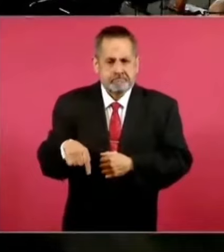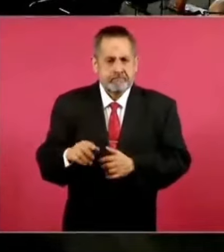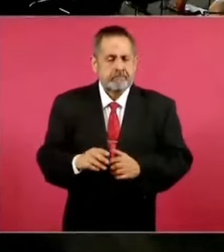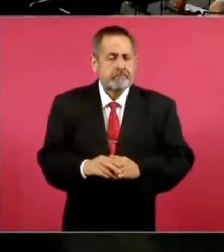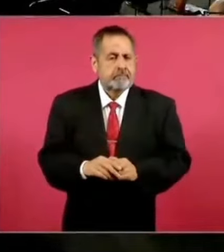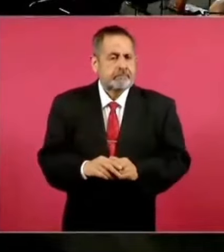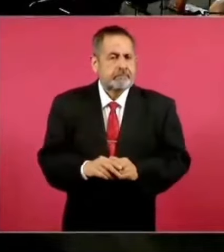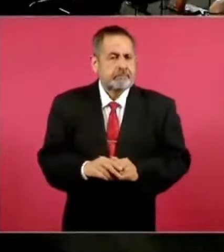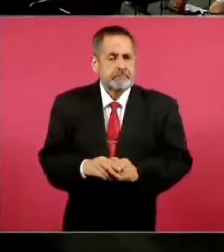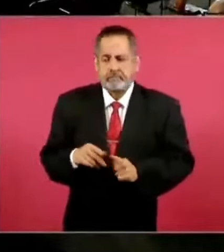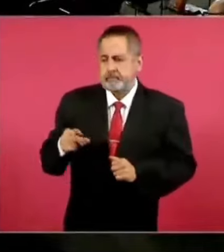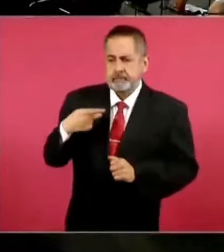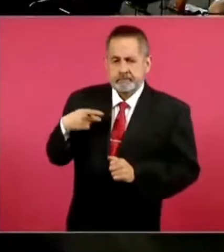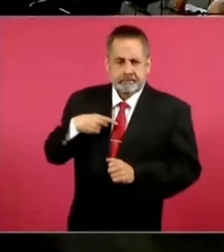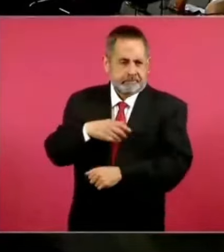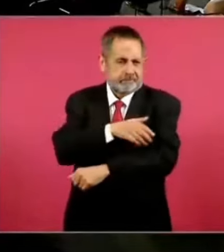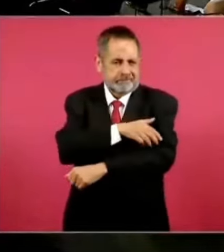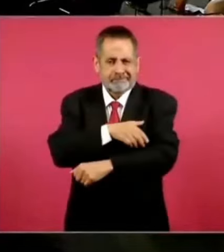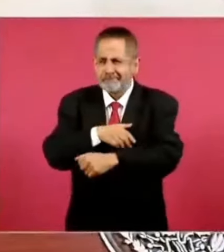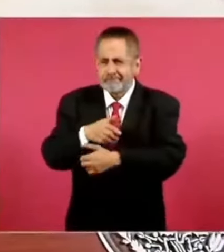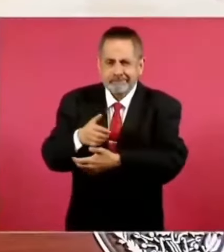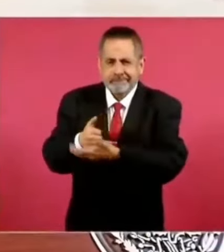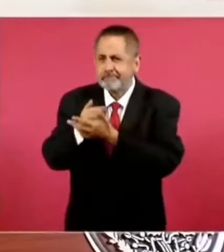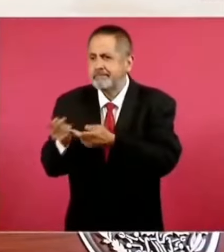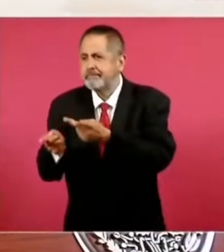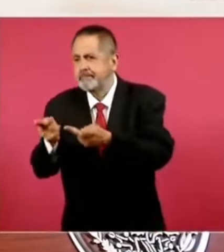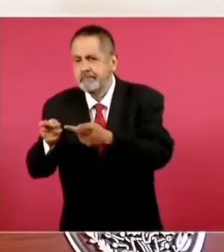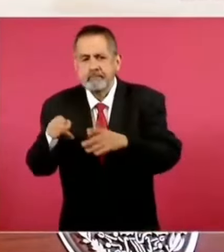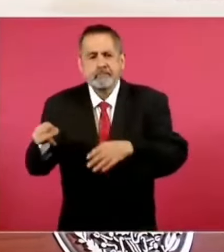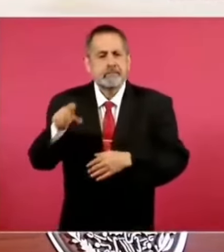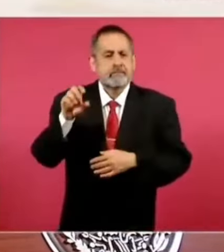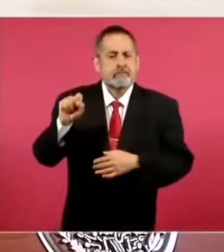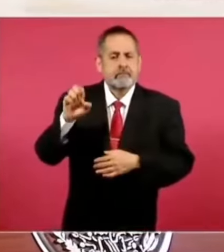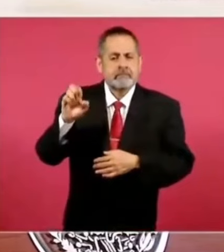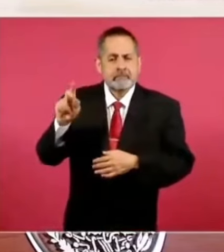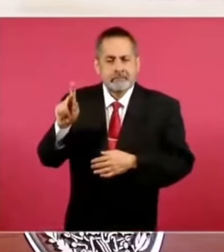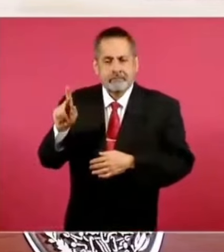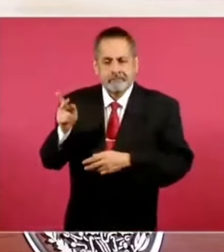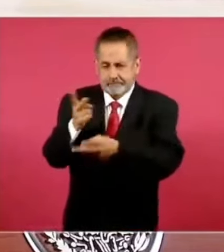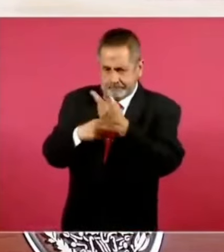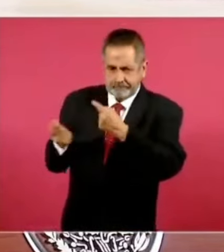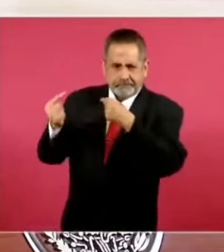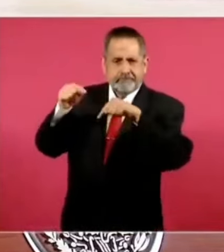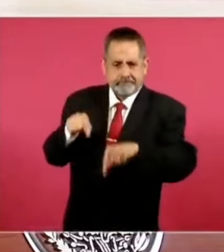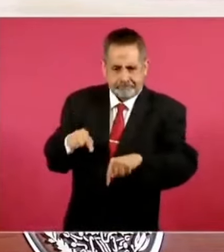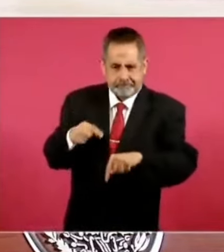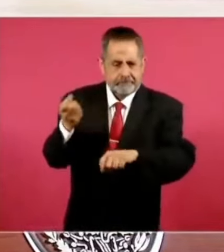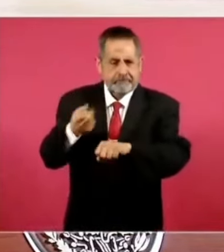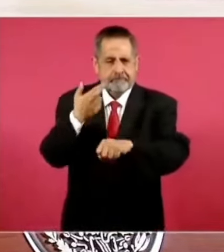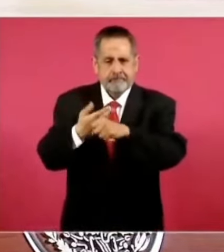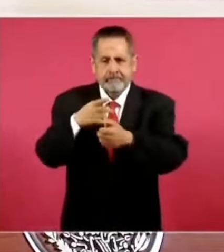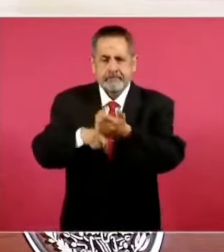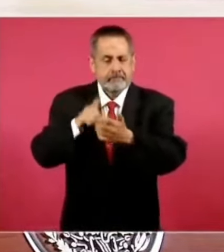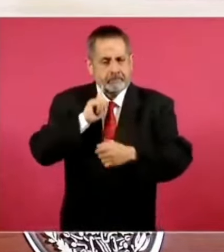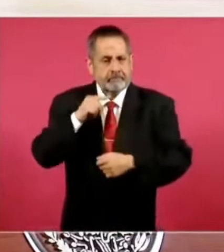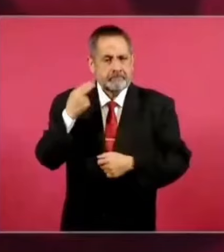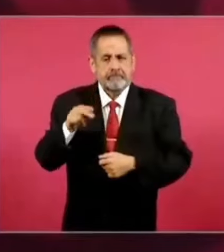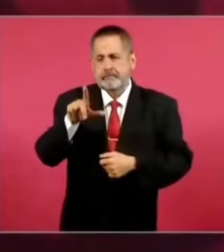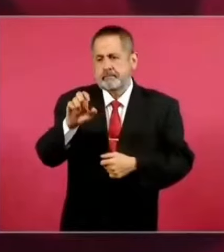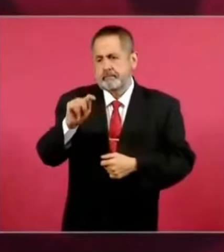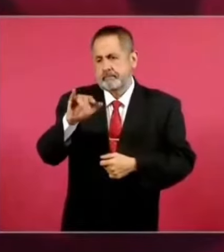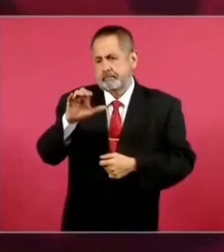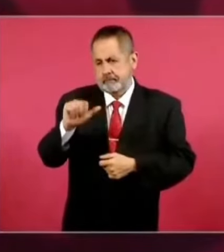los servidores públicos de la Secretaría de Educación, la secretaria Leticia Ramírez,